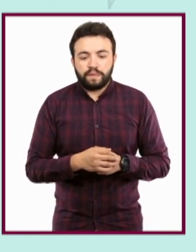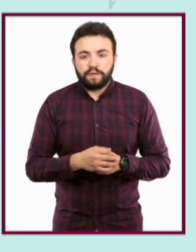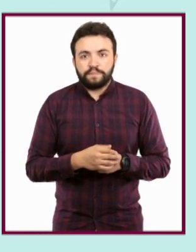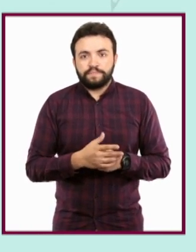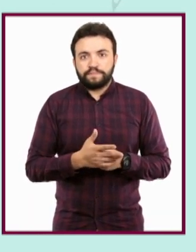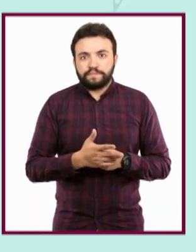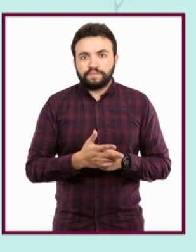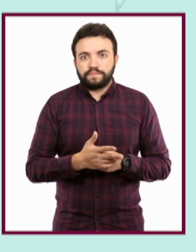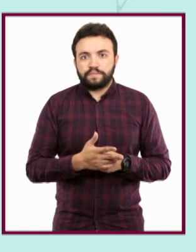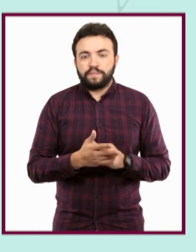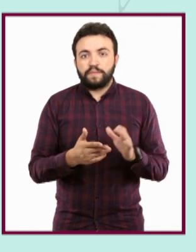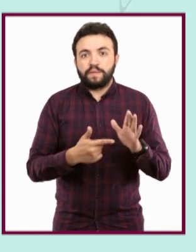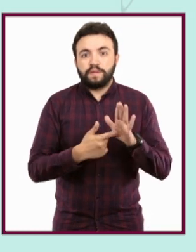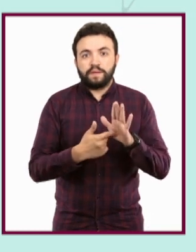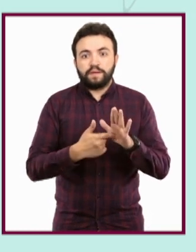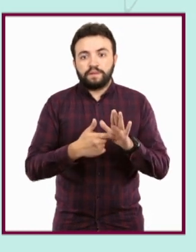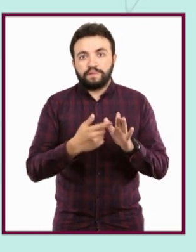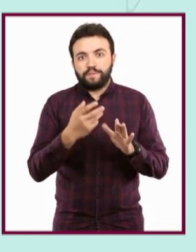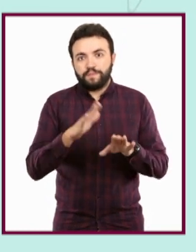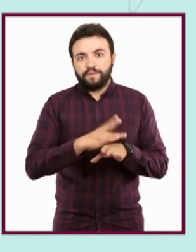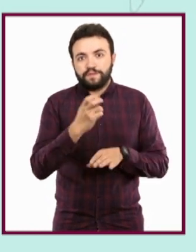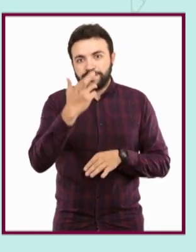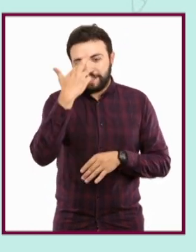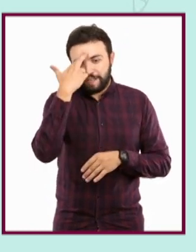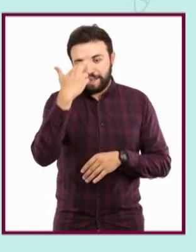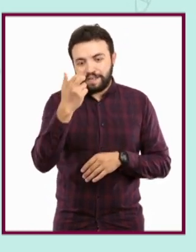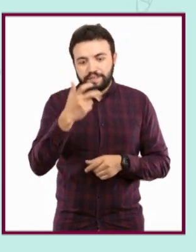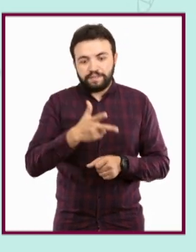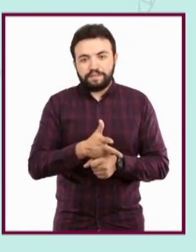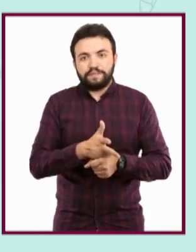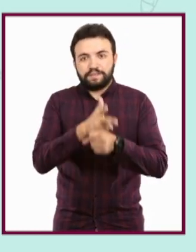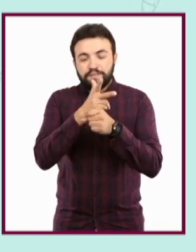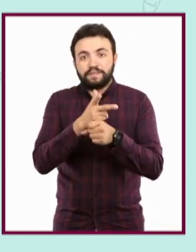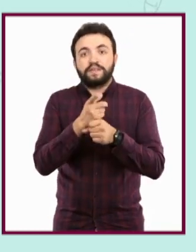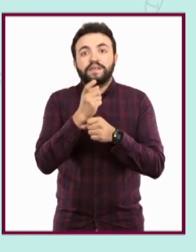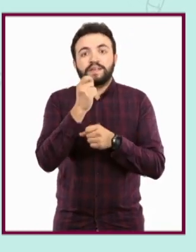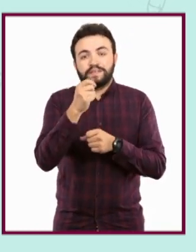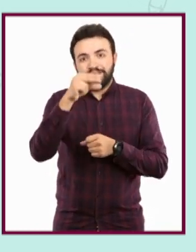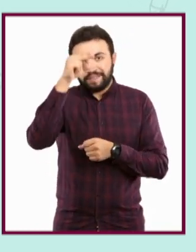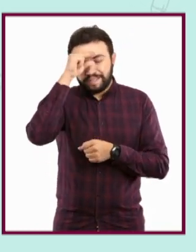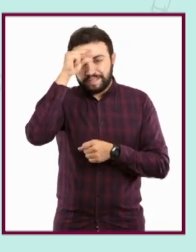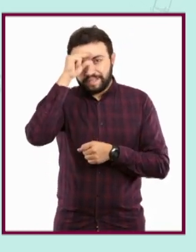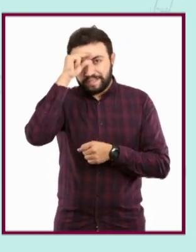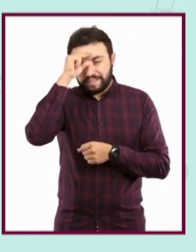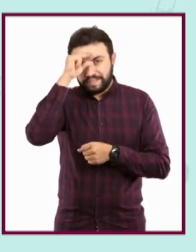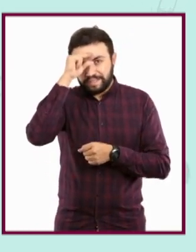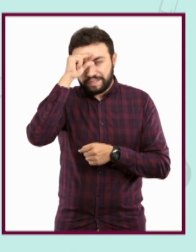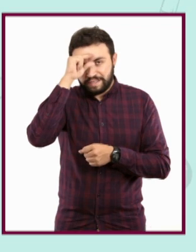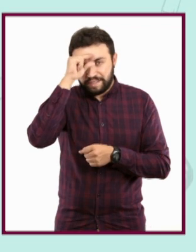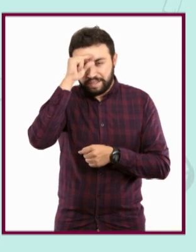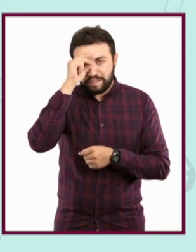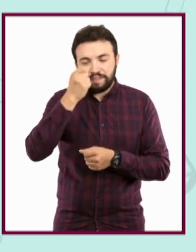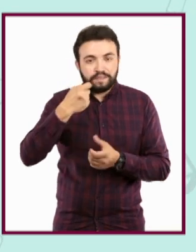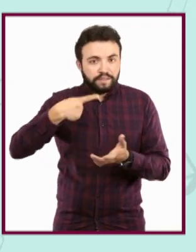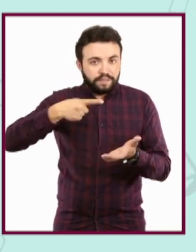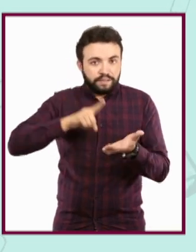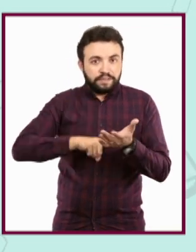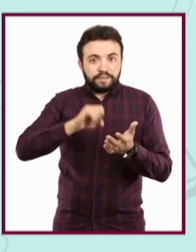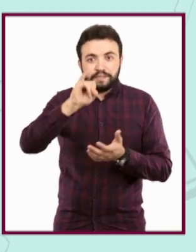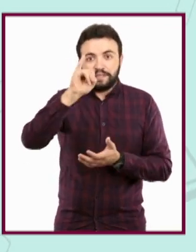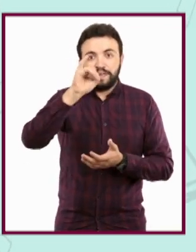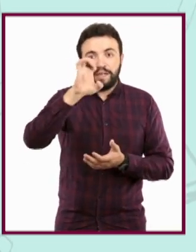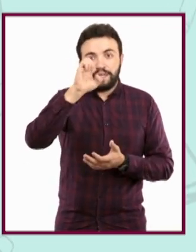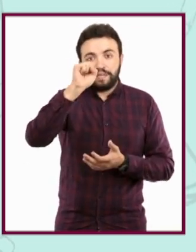Pues justo la razón de esta videollamada. La inteligencia espiritual, amigo. Gracias a la inteligencia